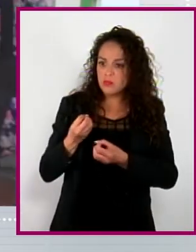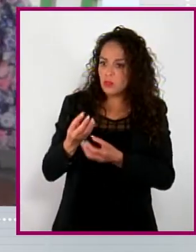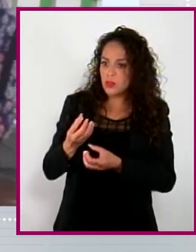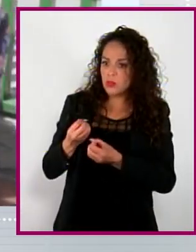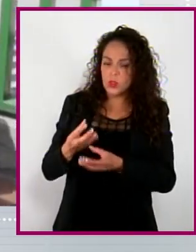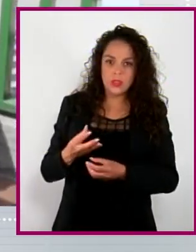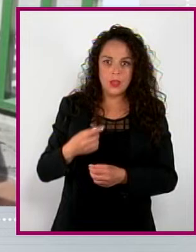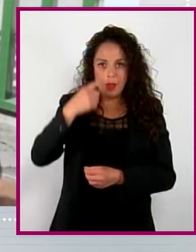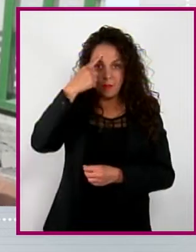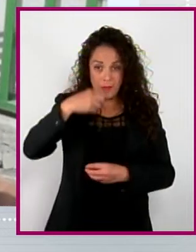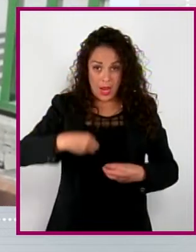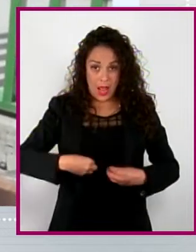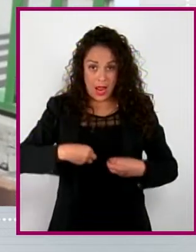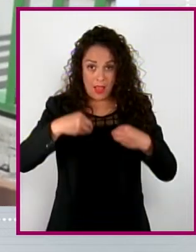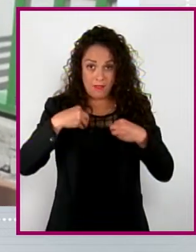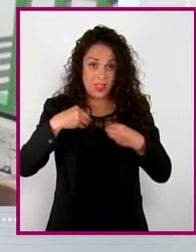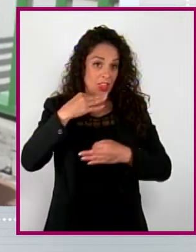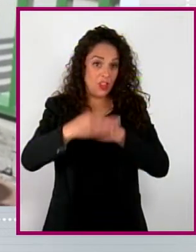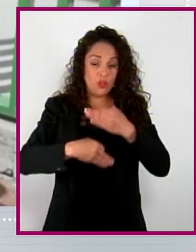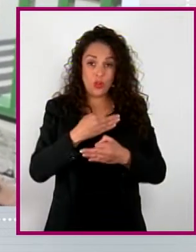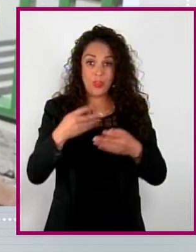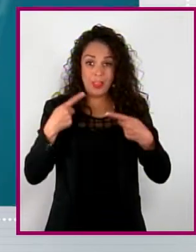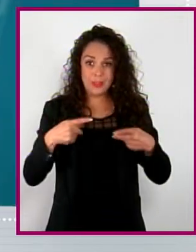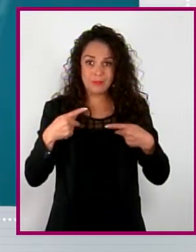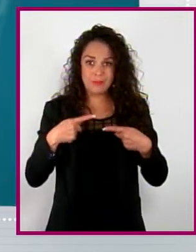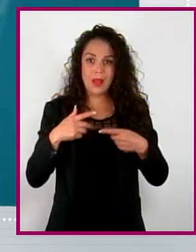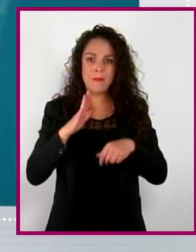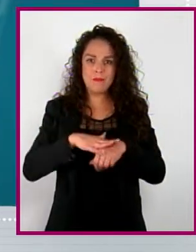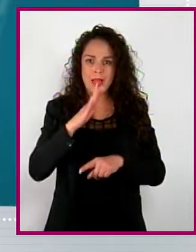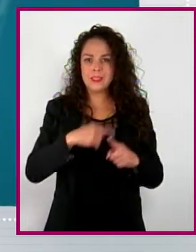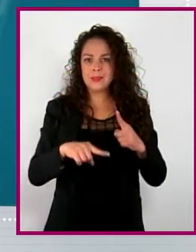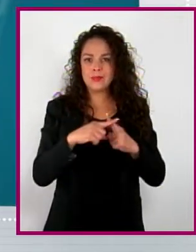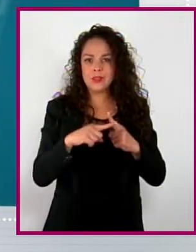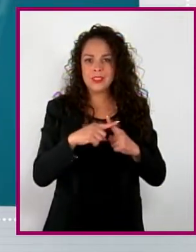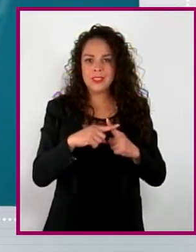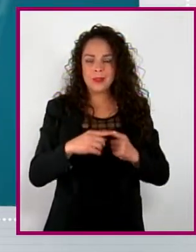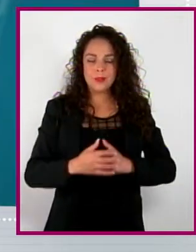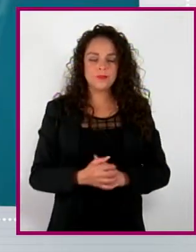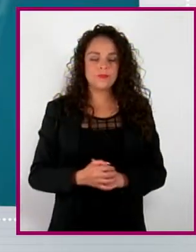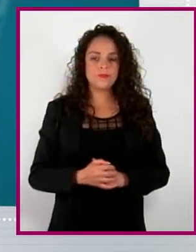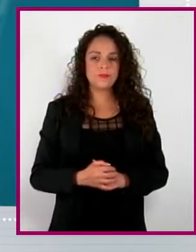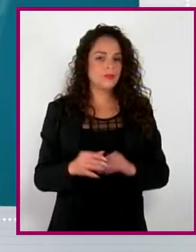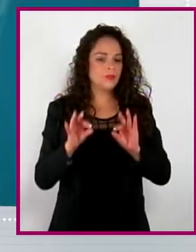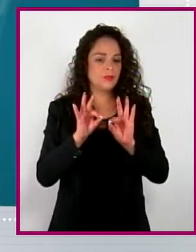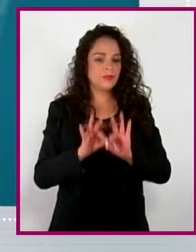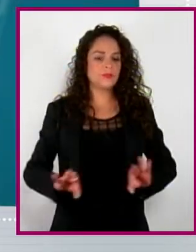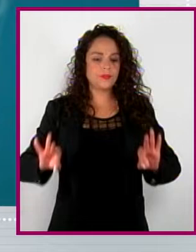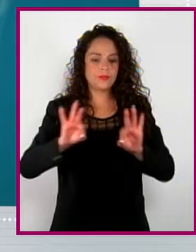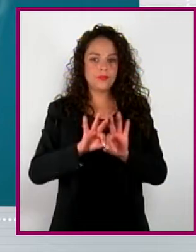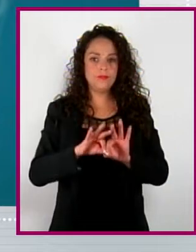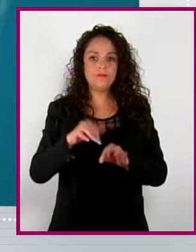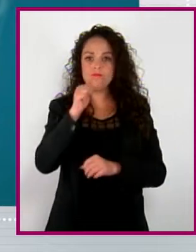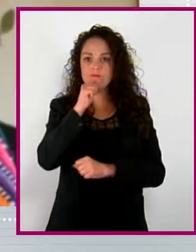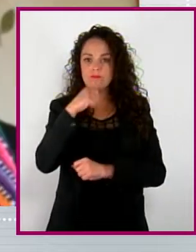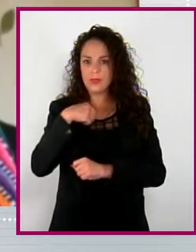enriquezca la vida de todas las personas que participan. ¿Hay algo importante que no te hemos